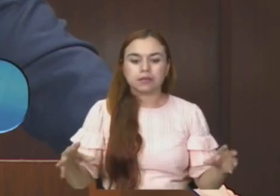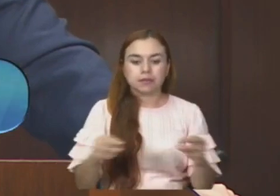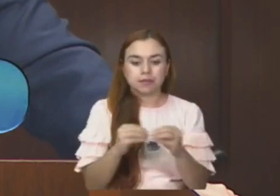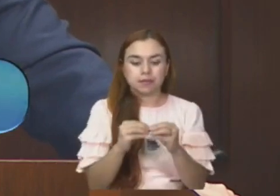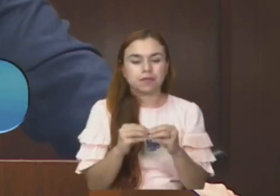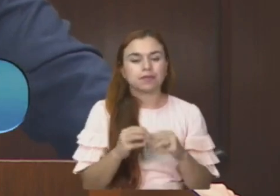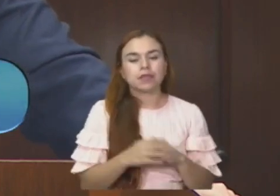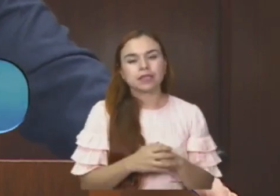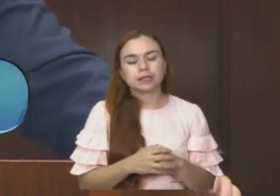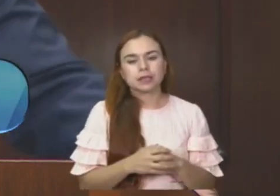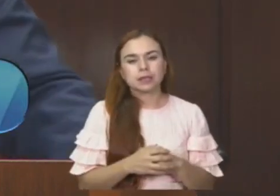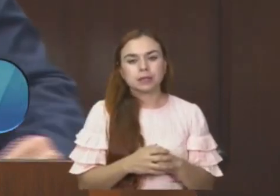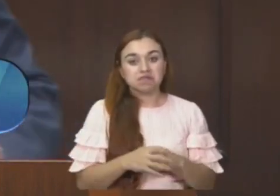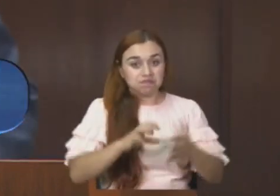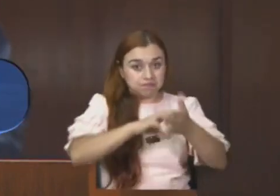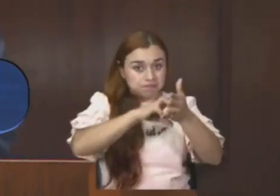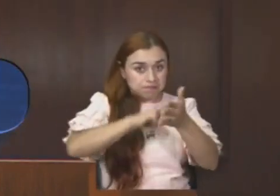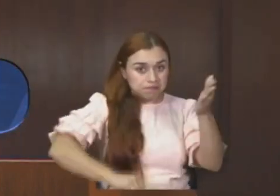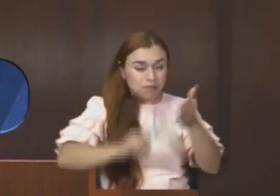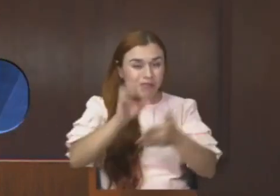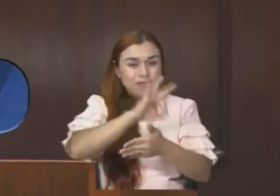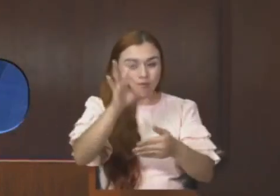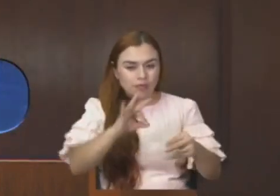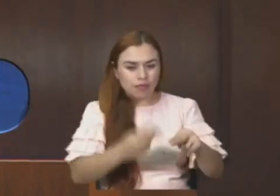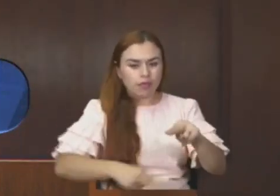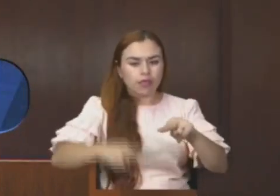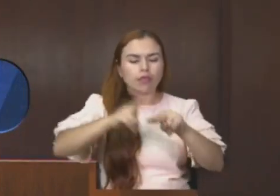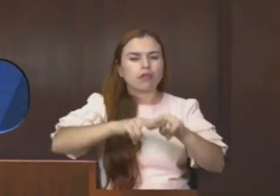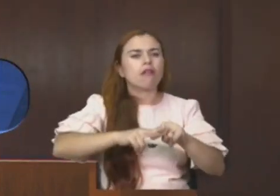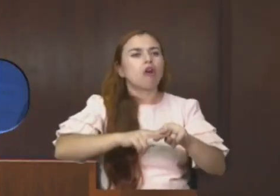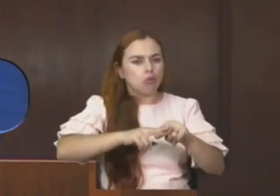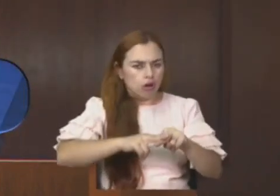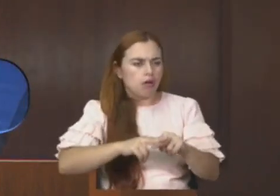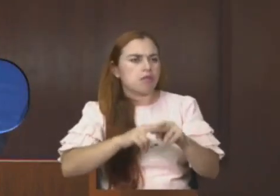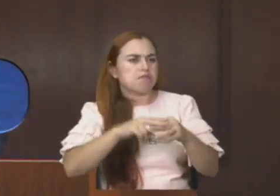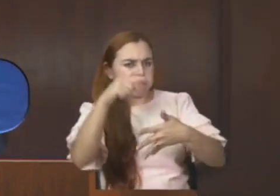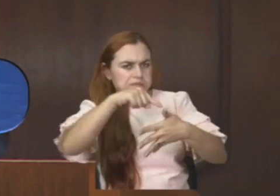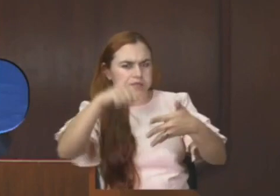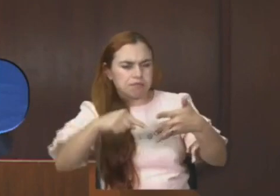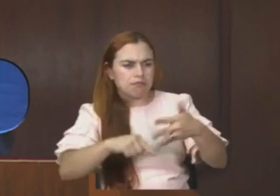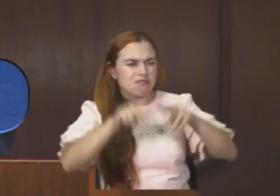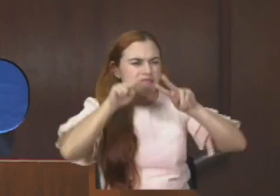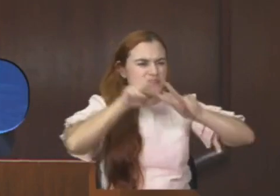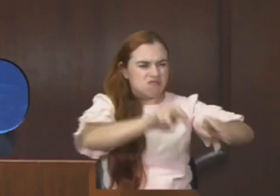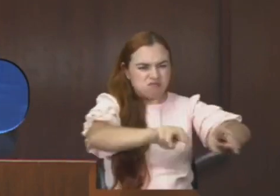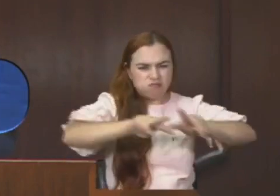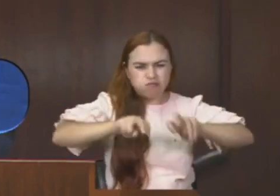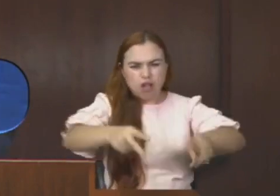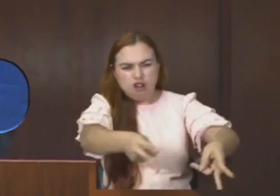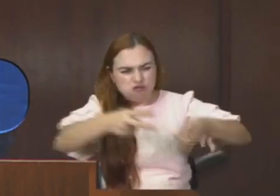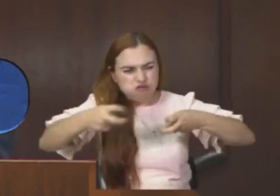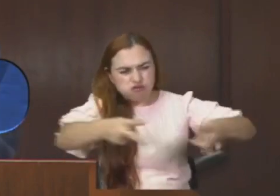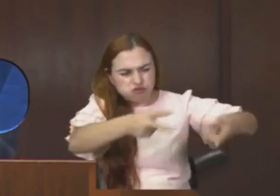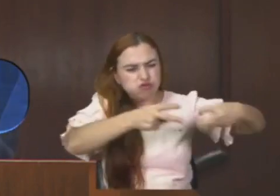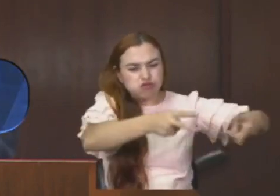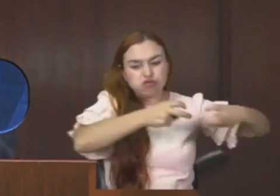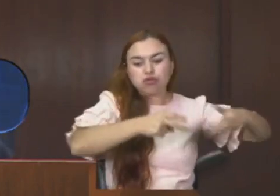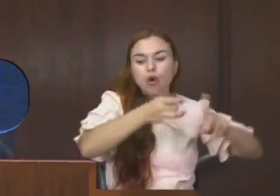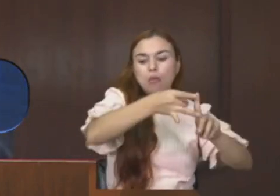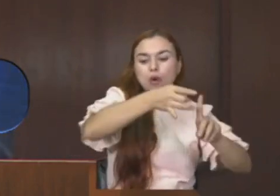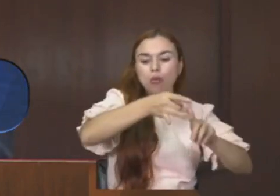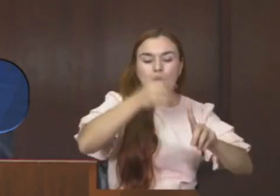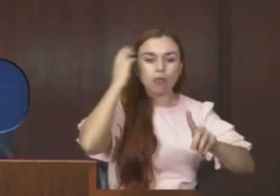afiliadas, exoneración de la obligación de pagar primas y ofertas por los derechos de explotación de minerales en el área de